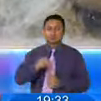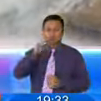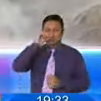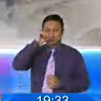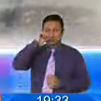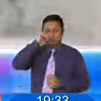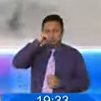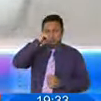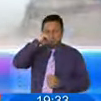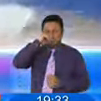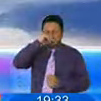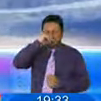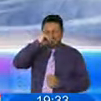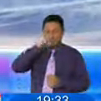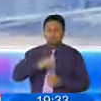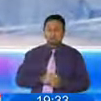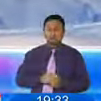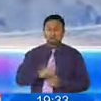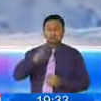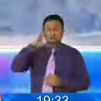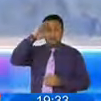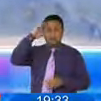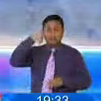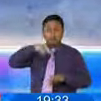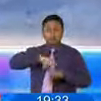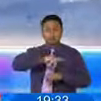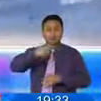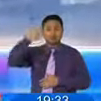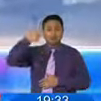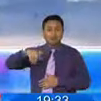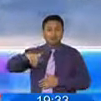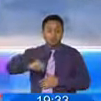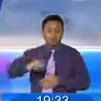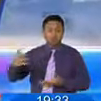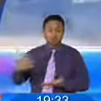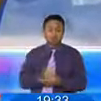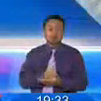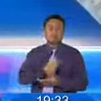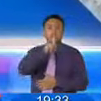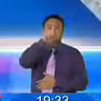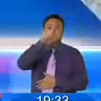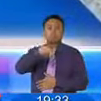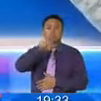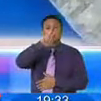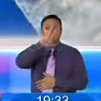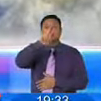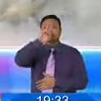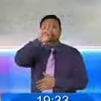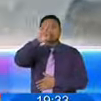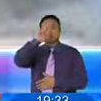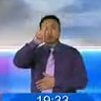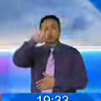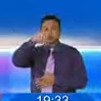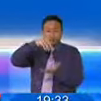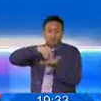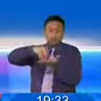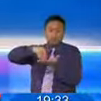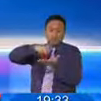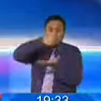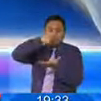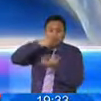La Policía Nacional, tras varios operativos realizados en la ciudad de Loja, se pudo decomisar 1.271 dosis de cocaína